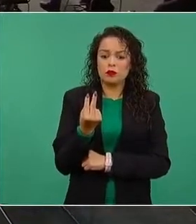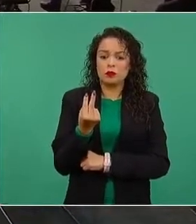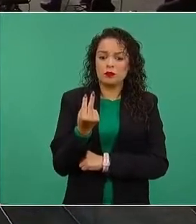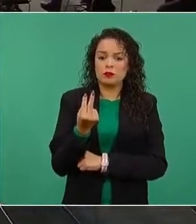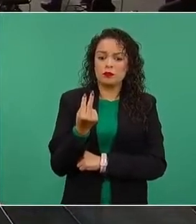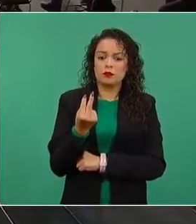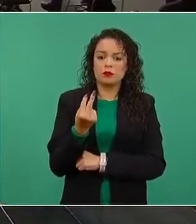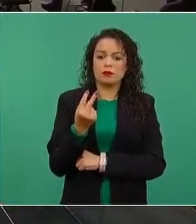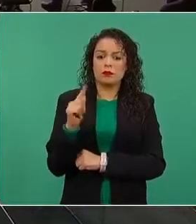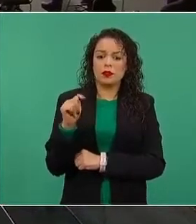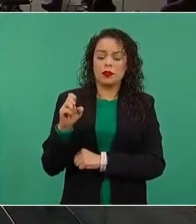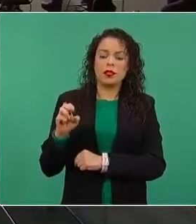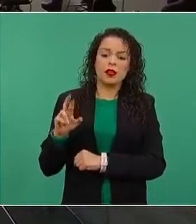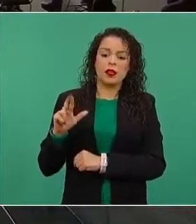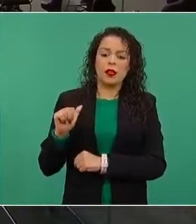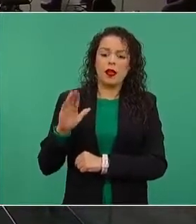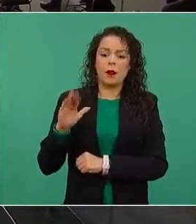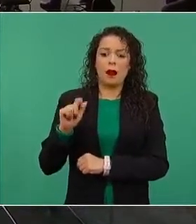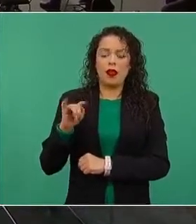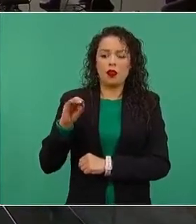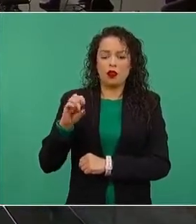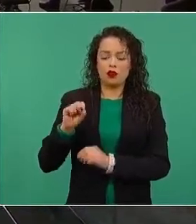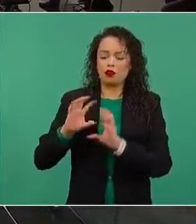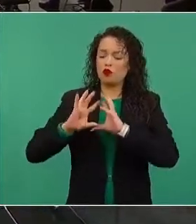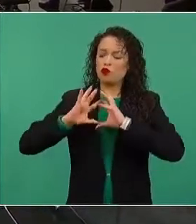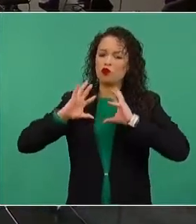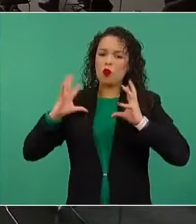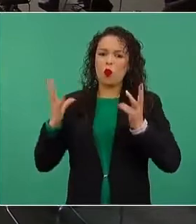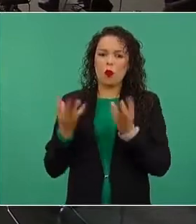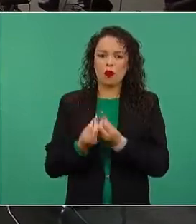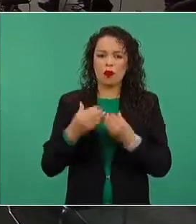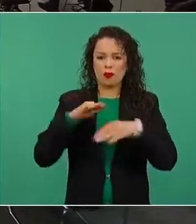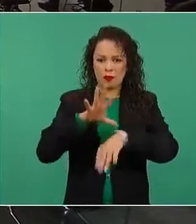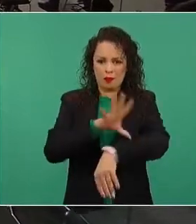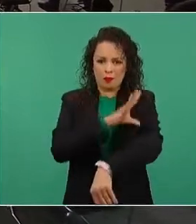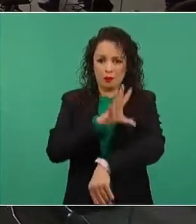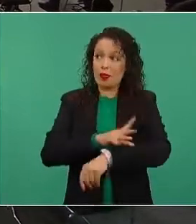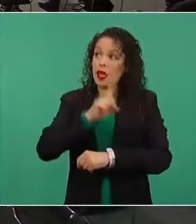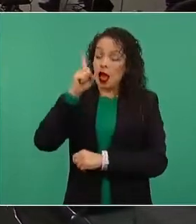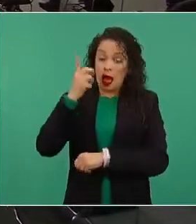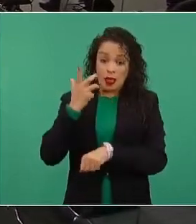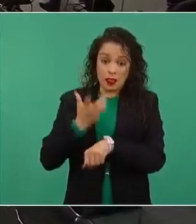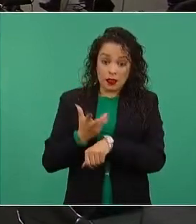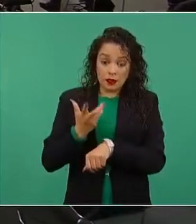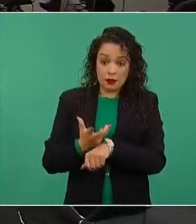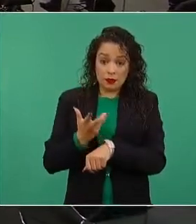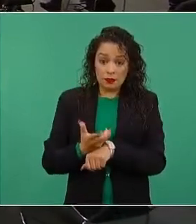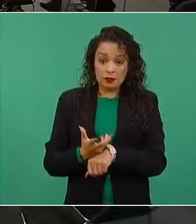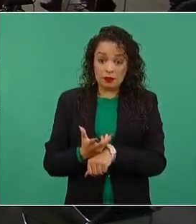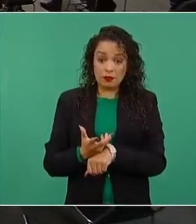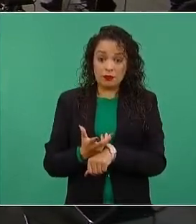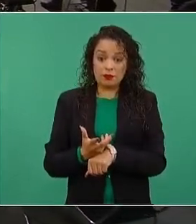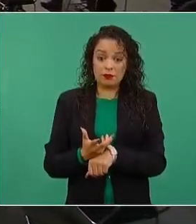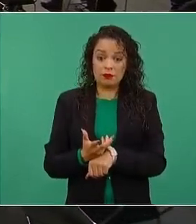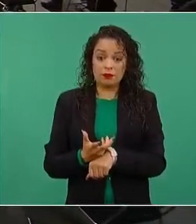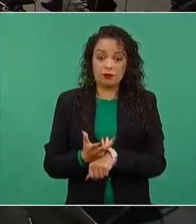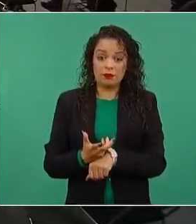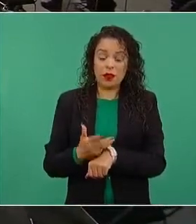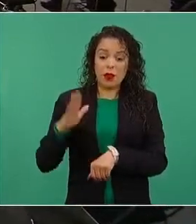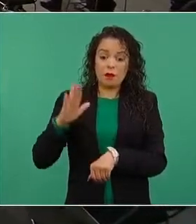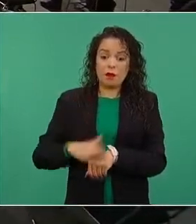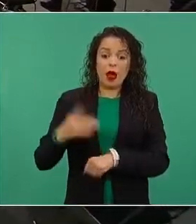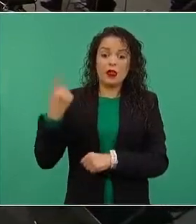teravatios en total de energías sucias en Estados Unidos, que es más del doble de toda